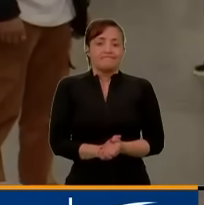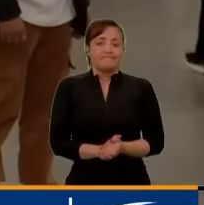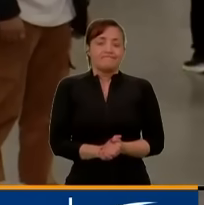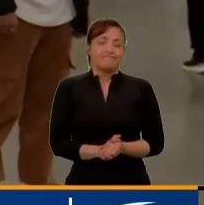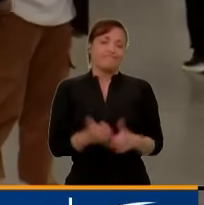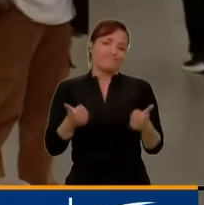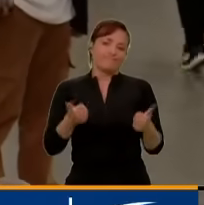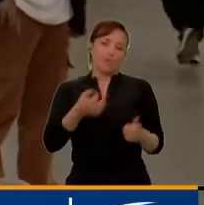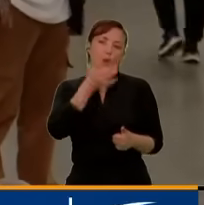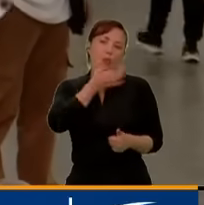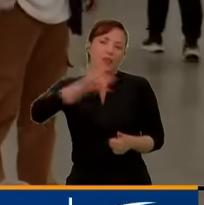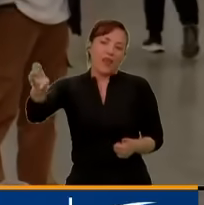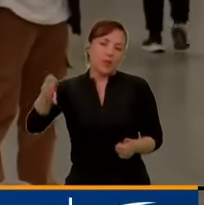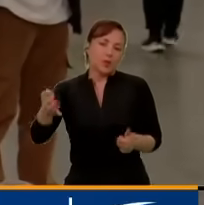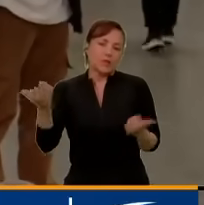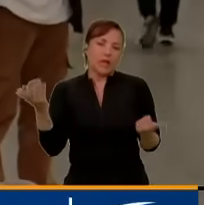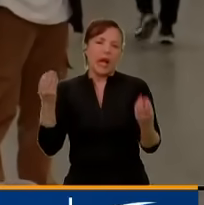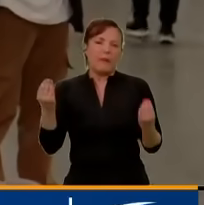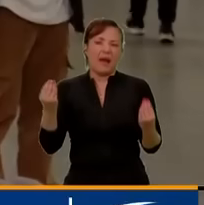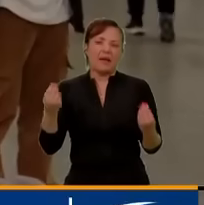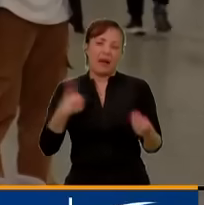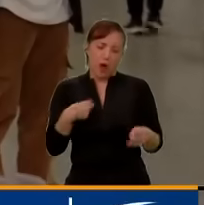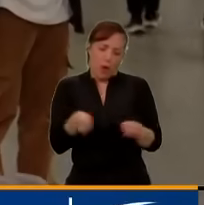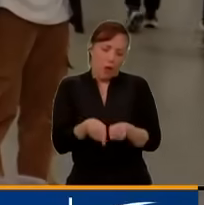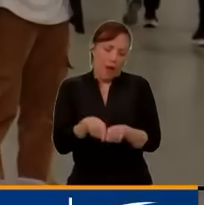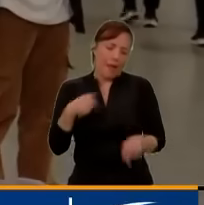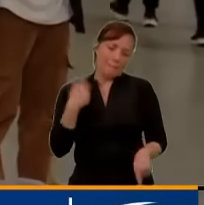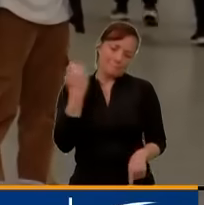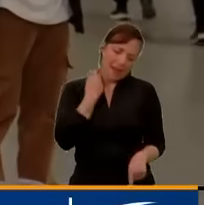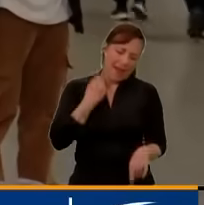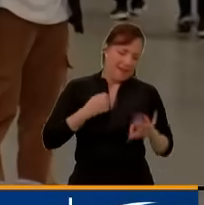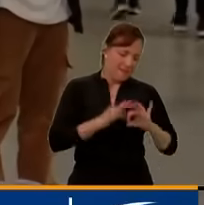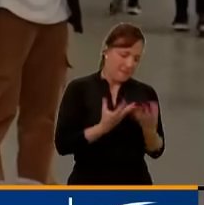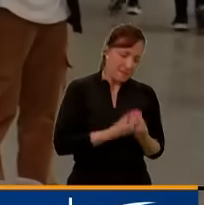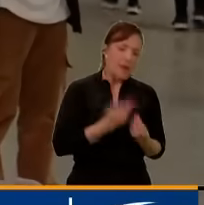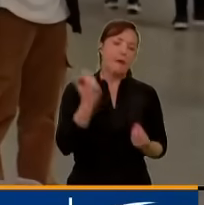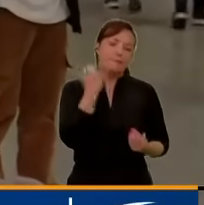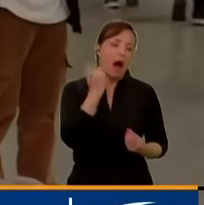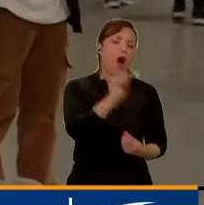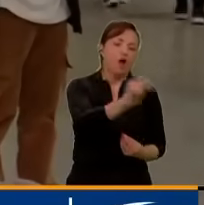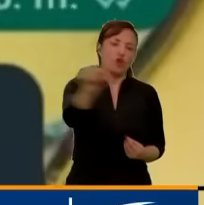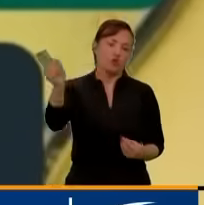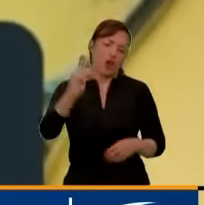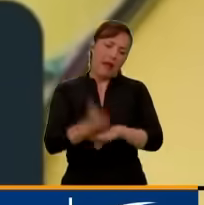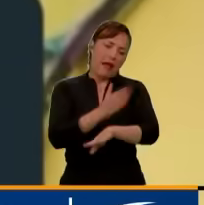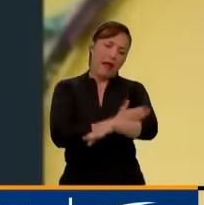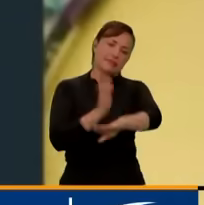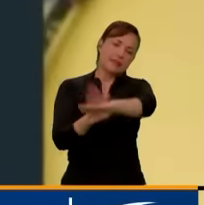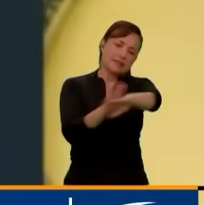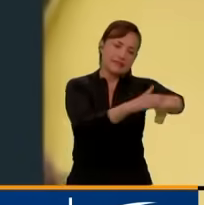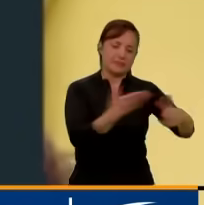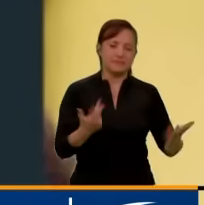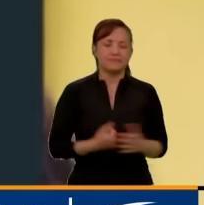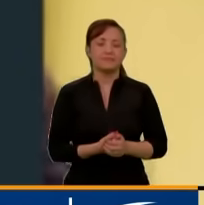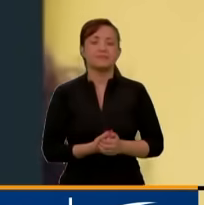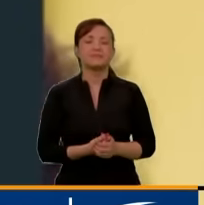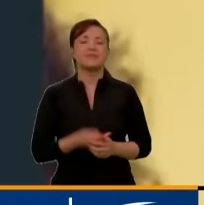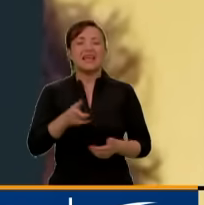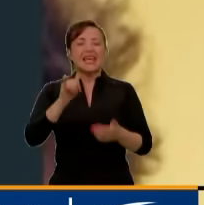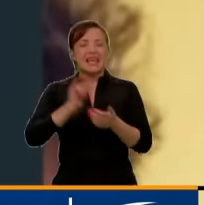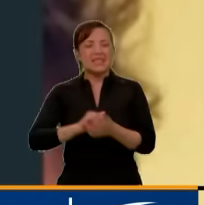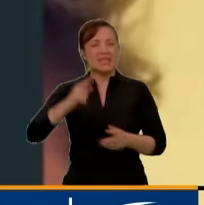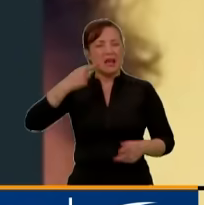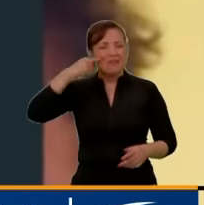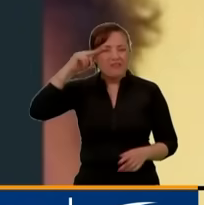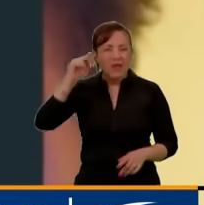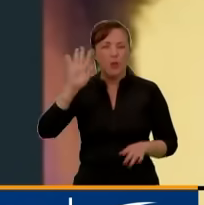bueno denunciar esto para que, así como me pasó a mí y a mi familia, no le siga pasando a otros ciudadanos. Los ciberdelitos y las